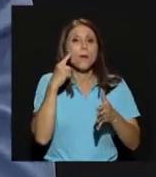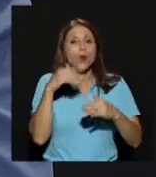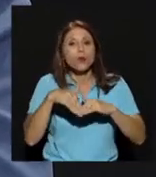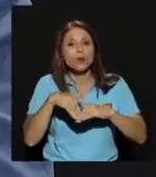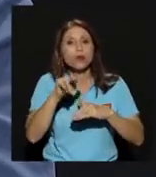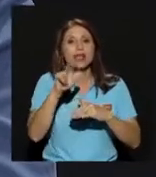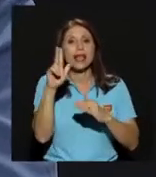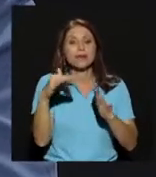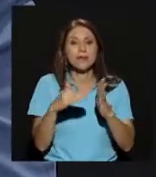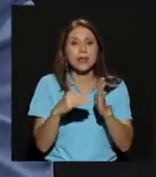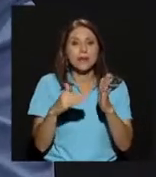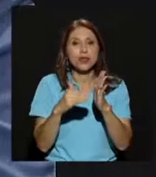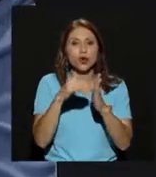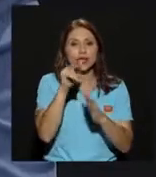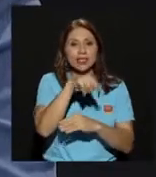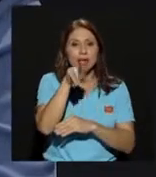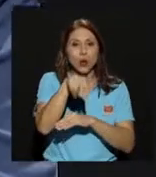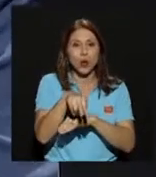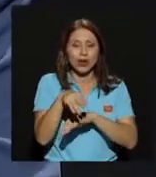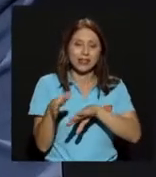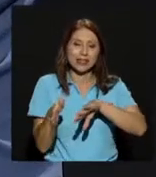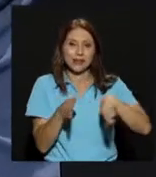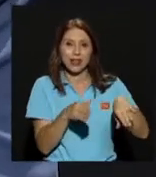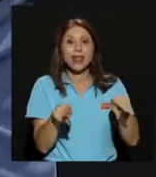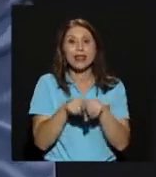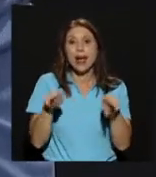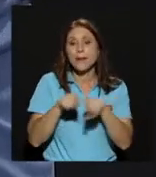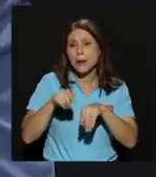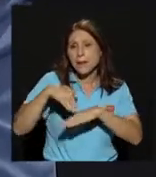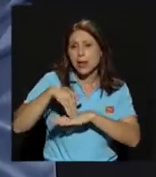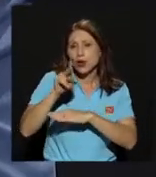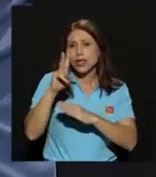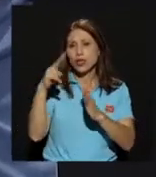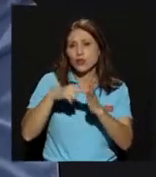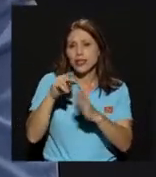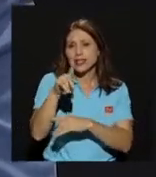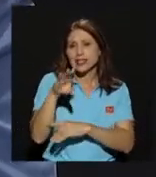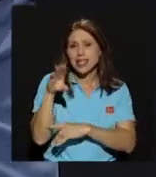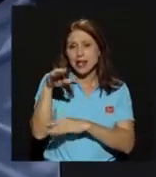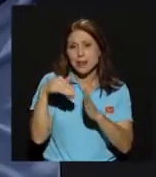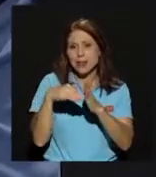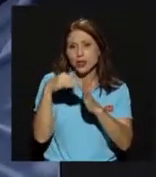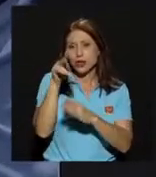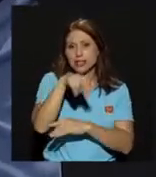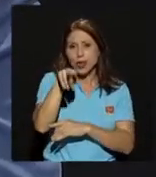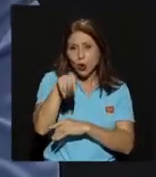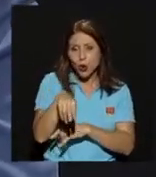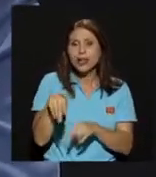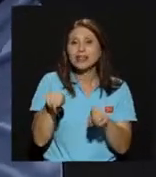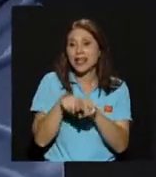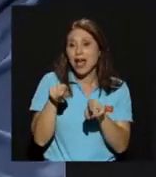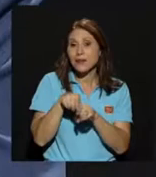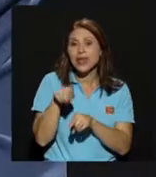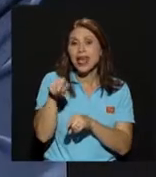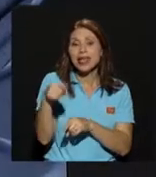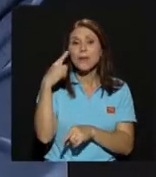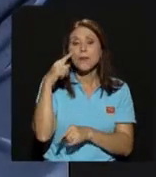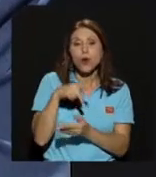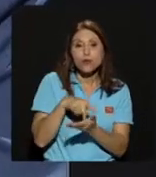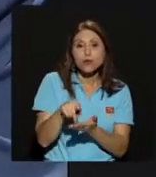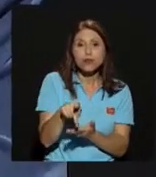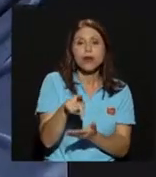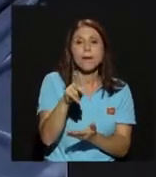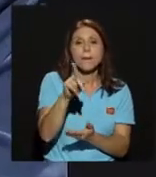también hay una suma mayor a los dos mil cien millones de colones también por pensiones